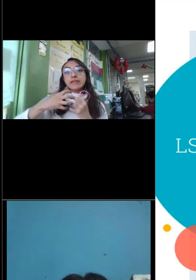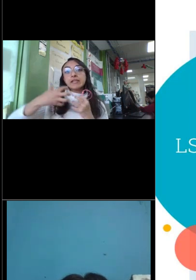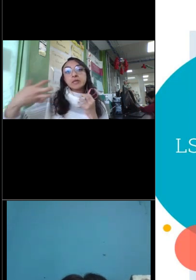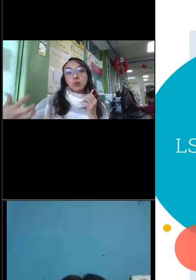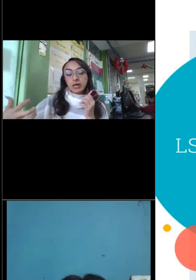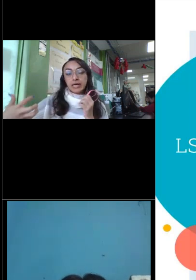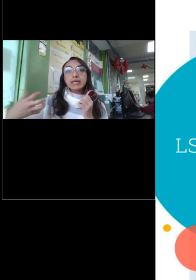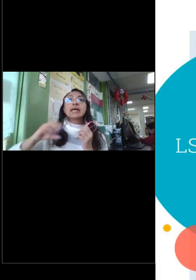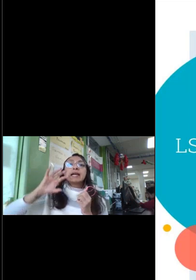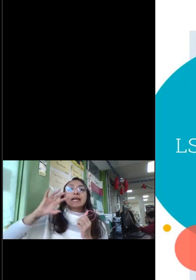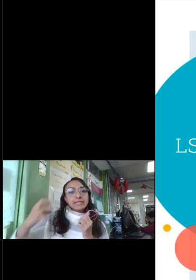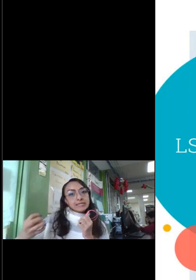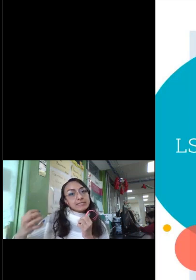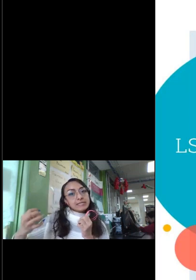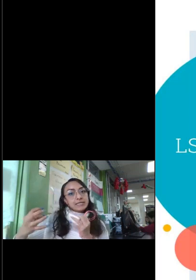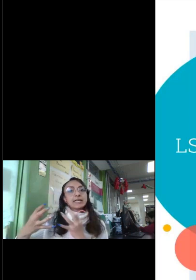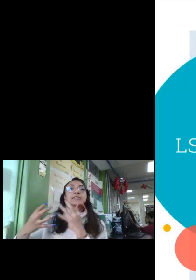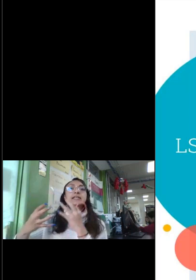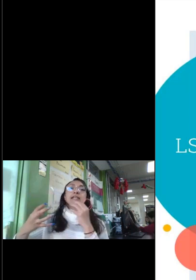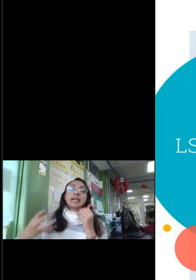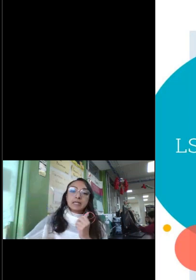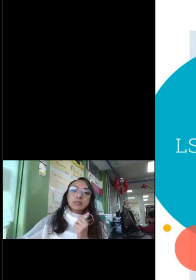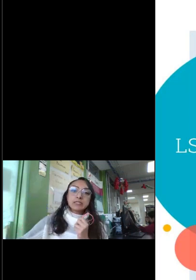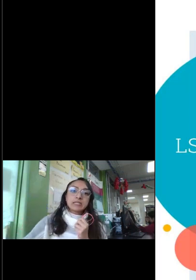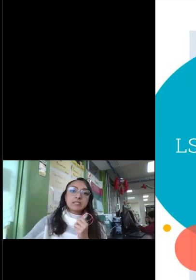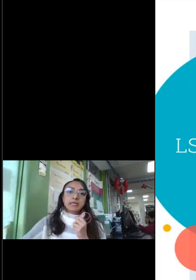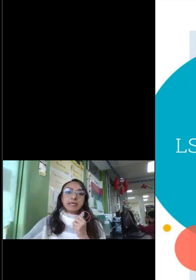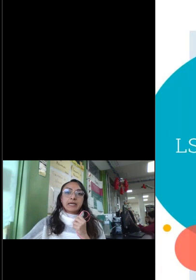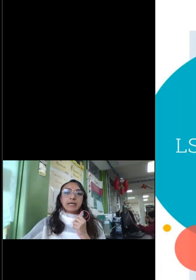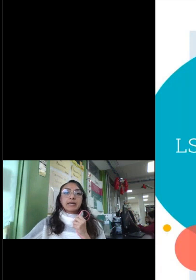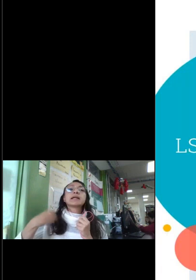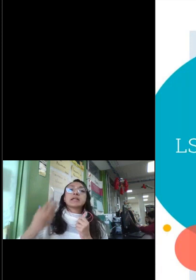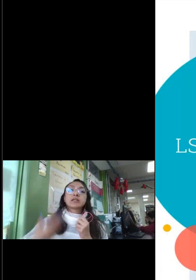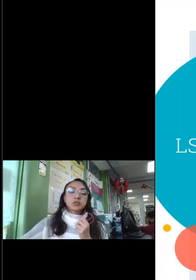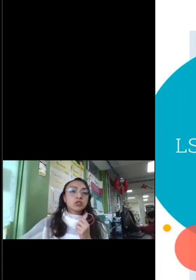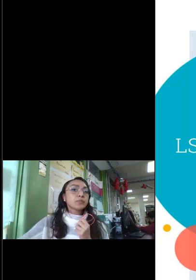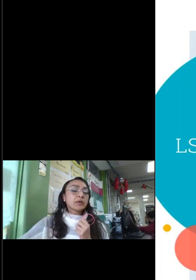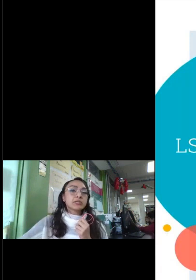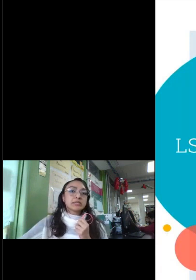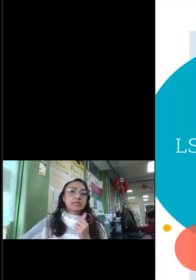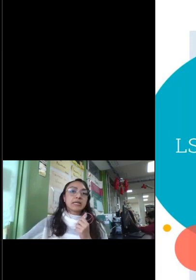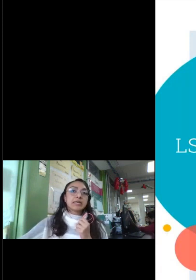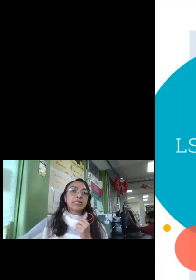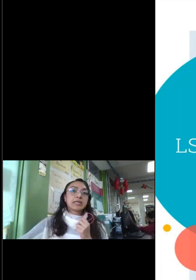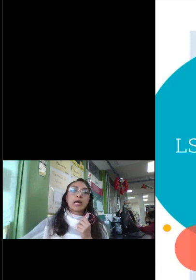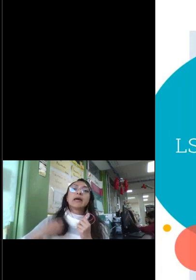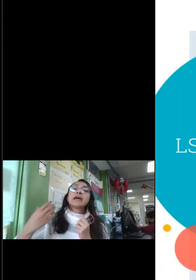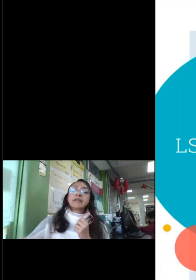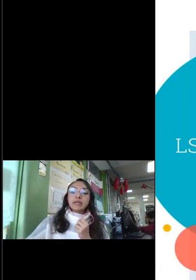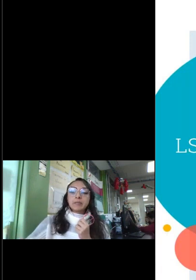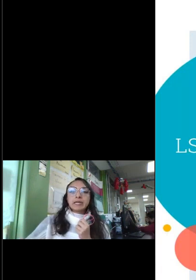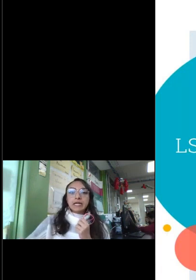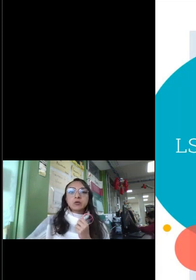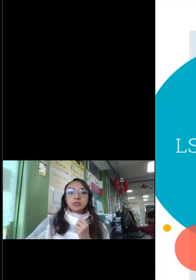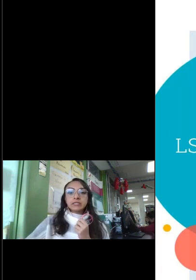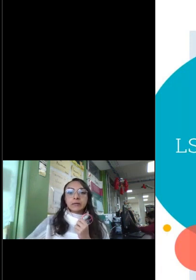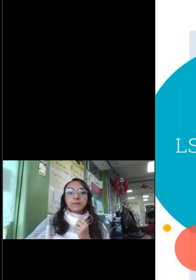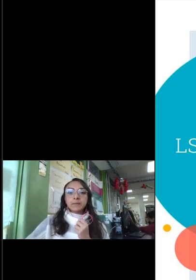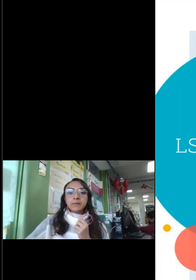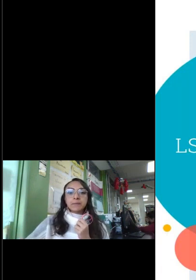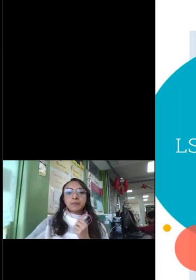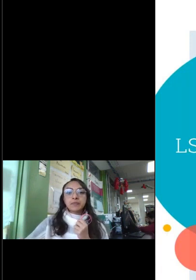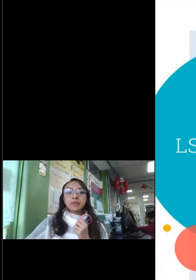tenemos que desvincular las señas caseras de la lengua de señas mexicana para que nosotros podamos enseñar en el aula de manera